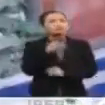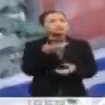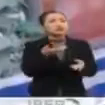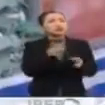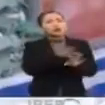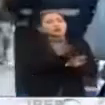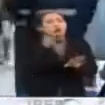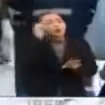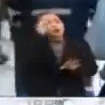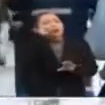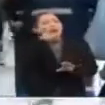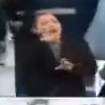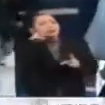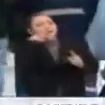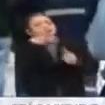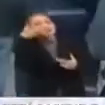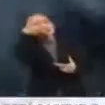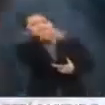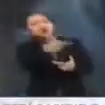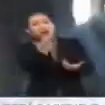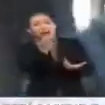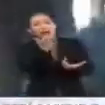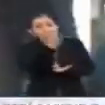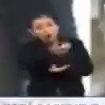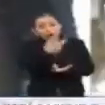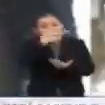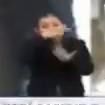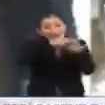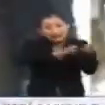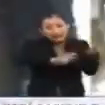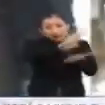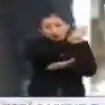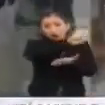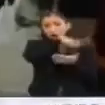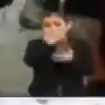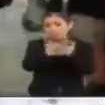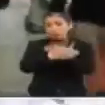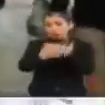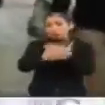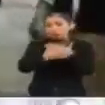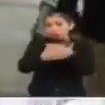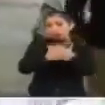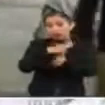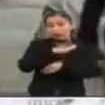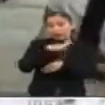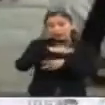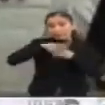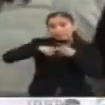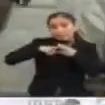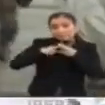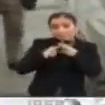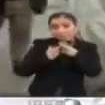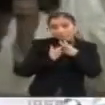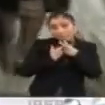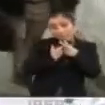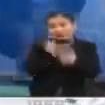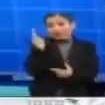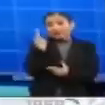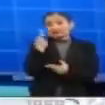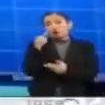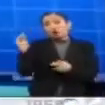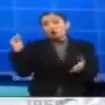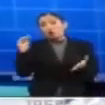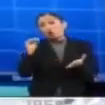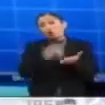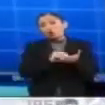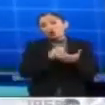¿cómo vería la perspectiva a futuro de la economía de la región de cara a pues la entrada en vigor o la